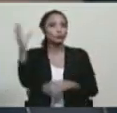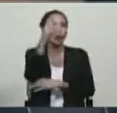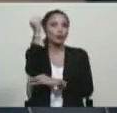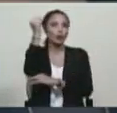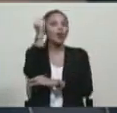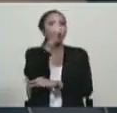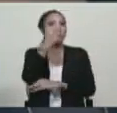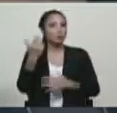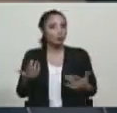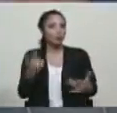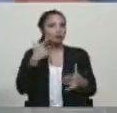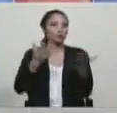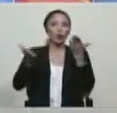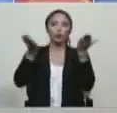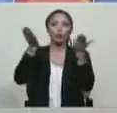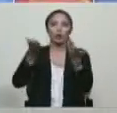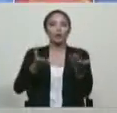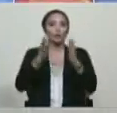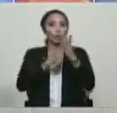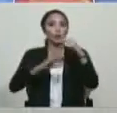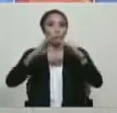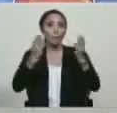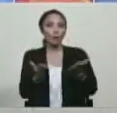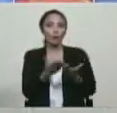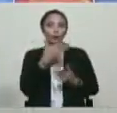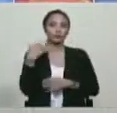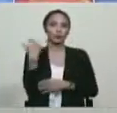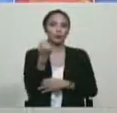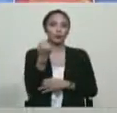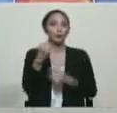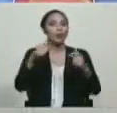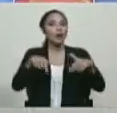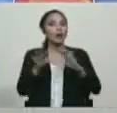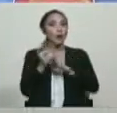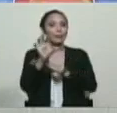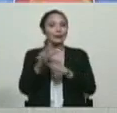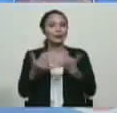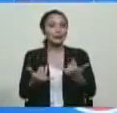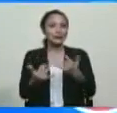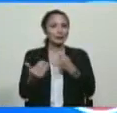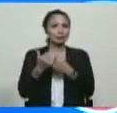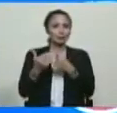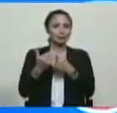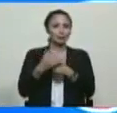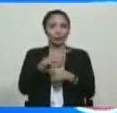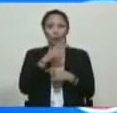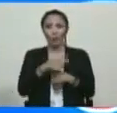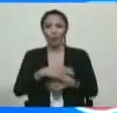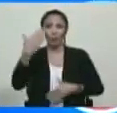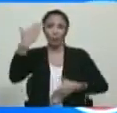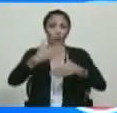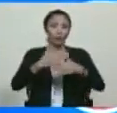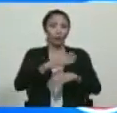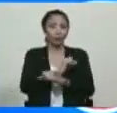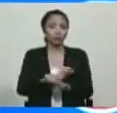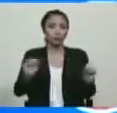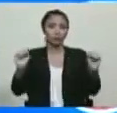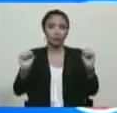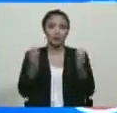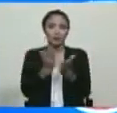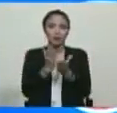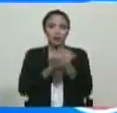alguna vamos a tener un mundo mejor. Nuestro país sufre hoy un bloqueo y un